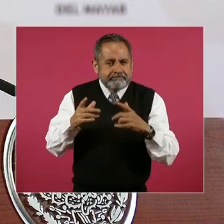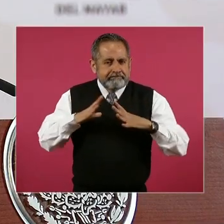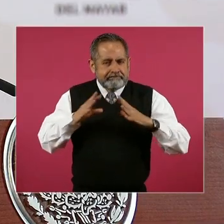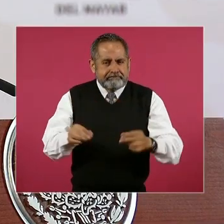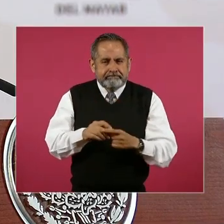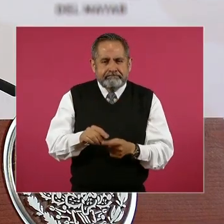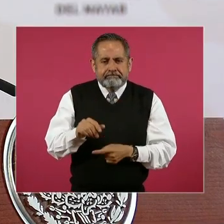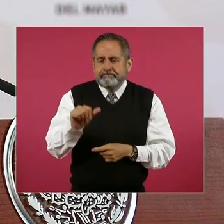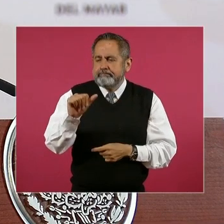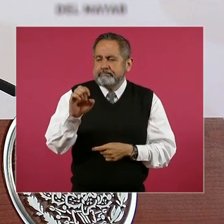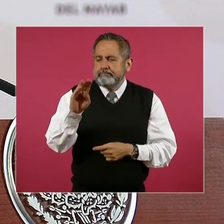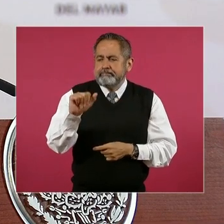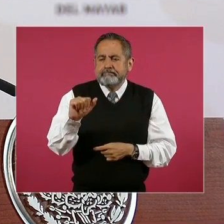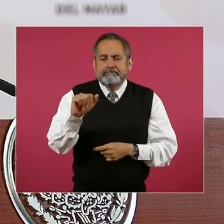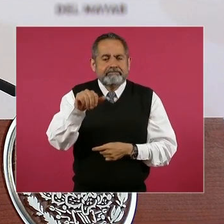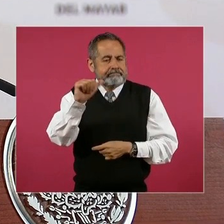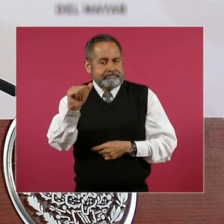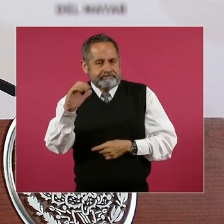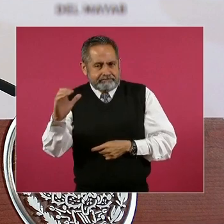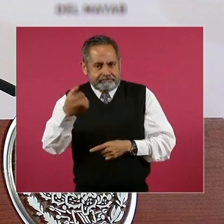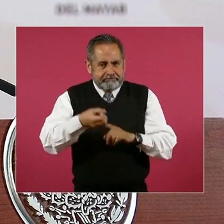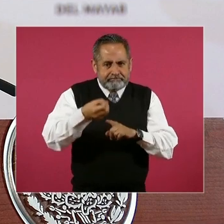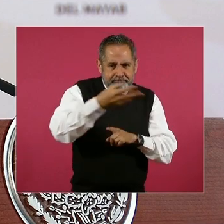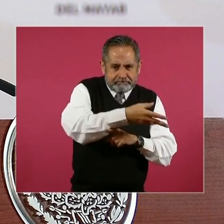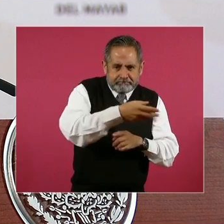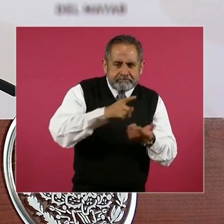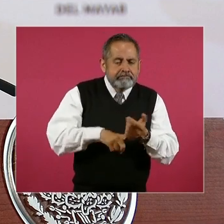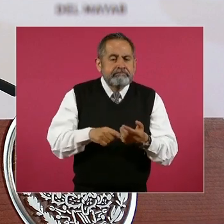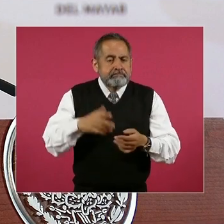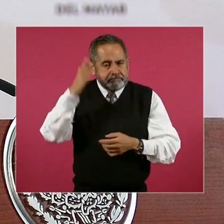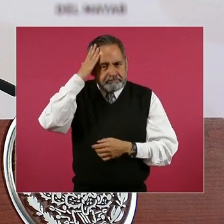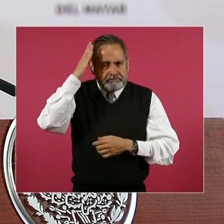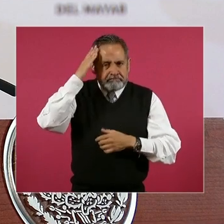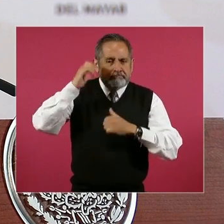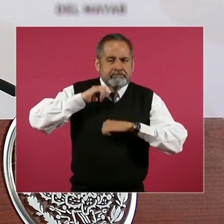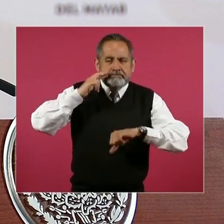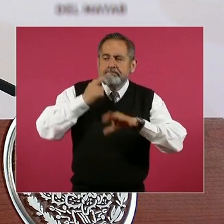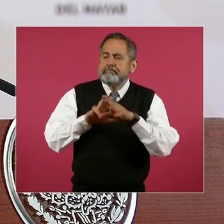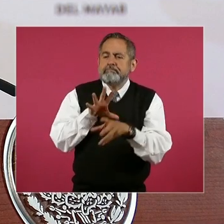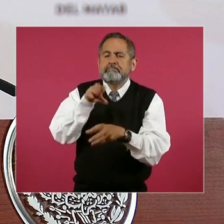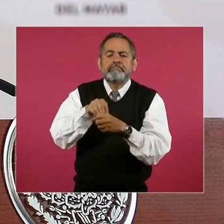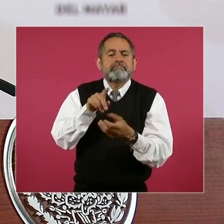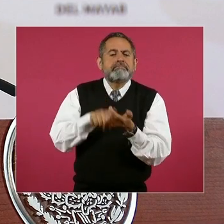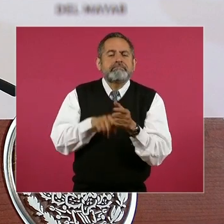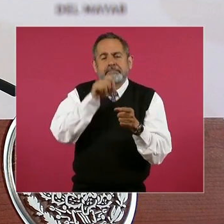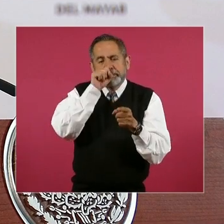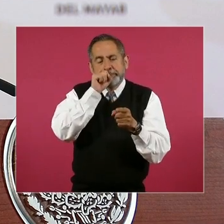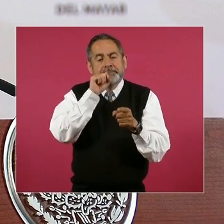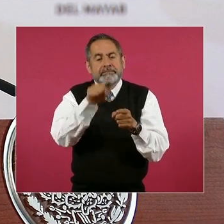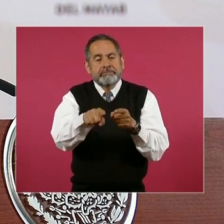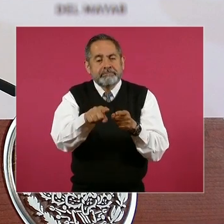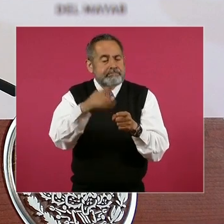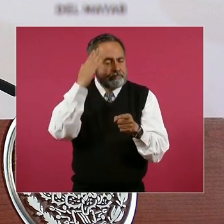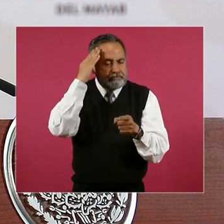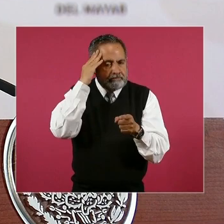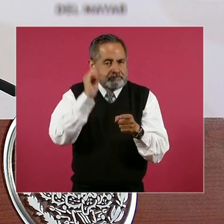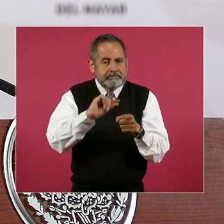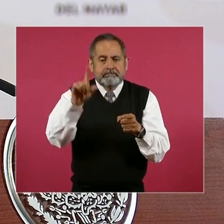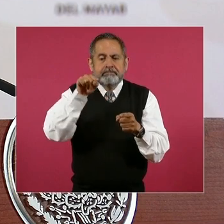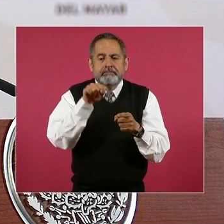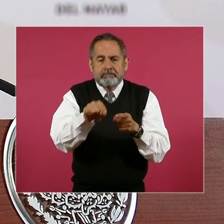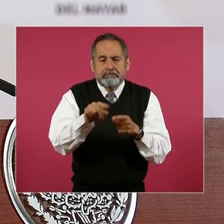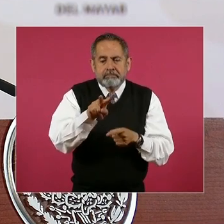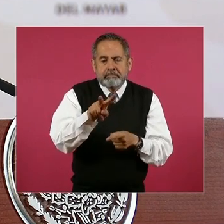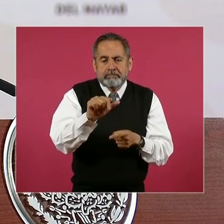AC fundación maela Calzada o forma parte como miembro importante destacado